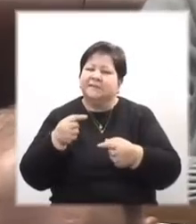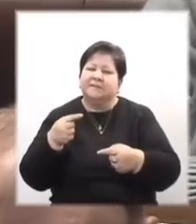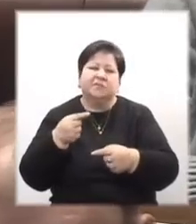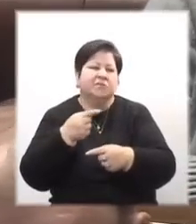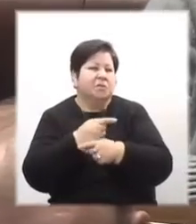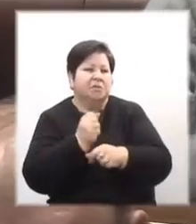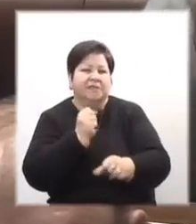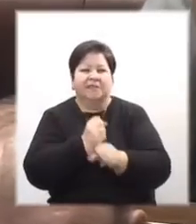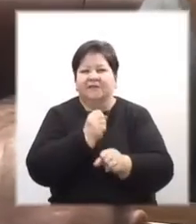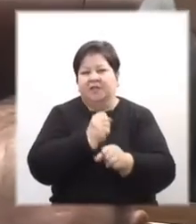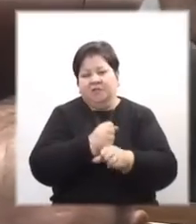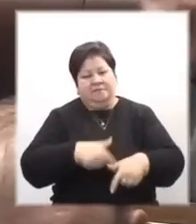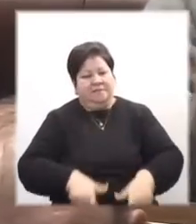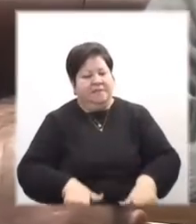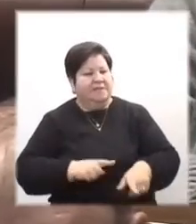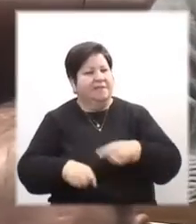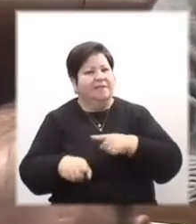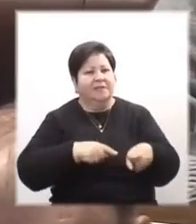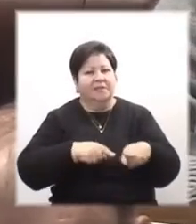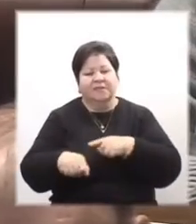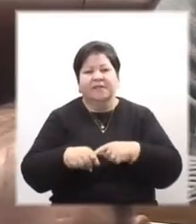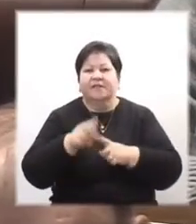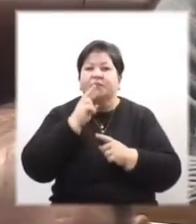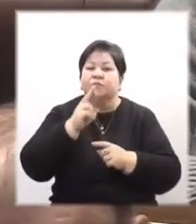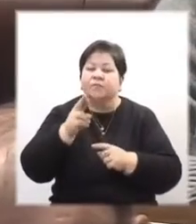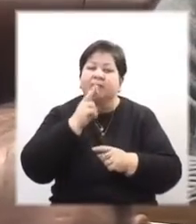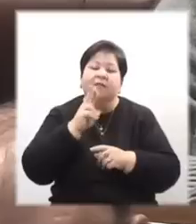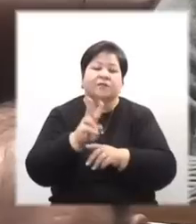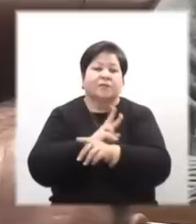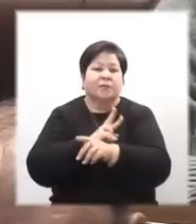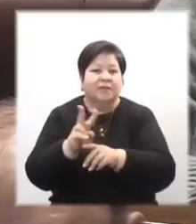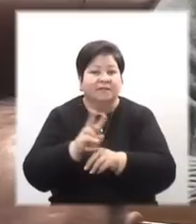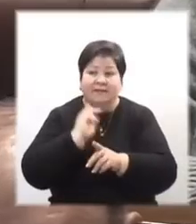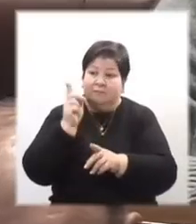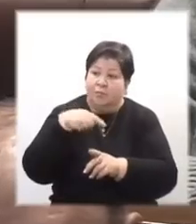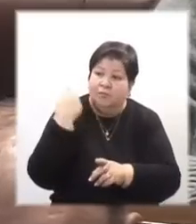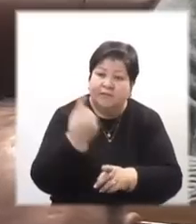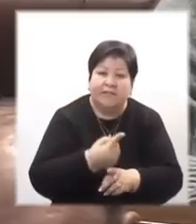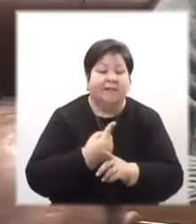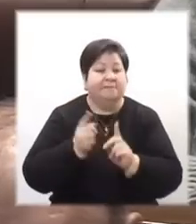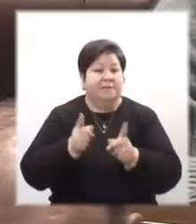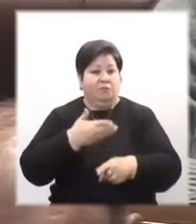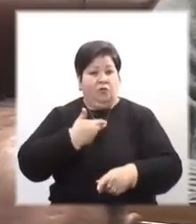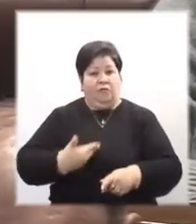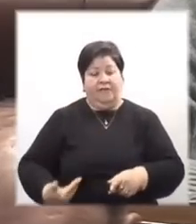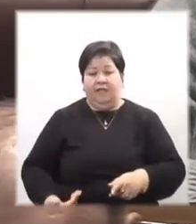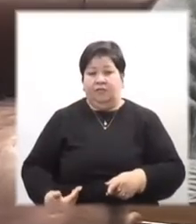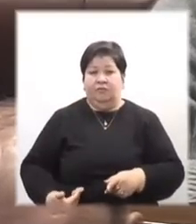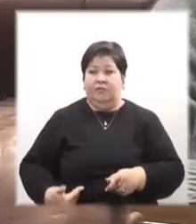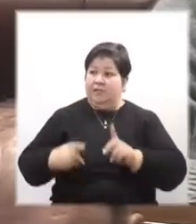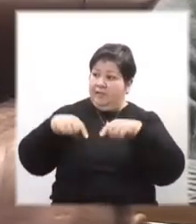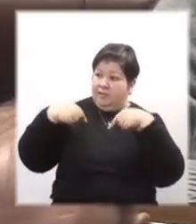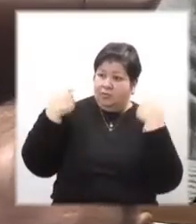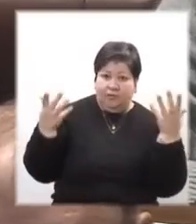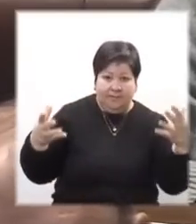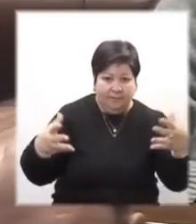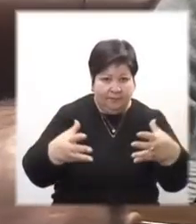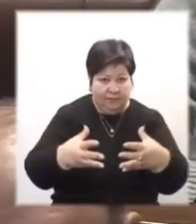del Ministerio, a los resultados en materia de seguridad pública, al propio gobierno y, en definitiva, a toda la